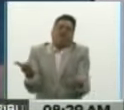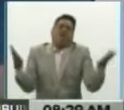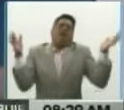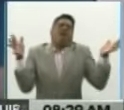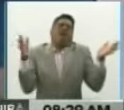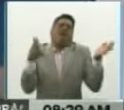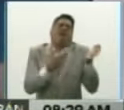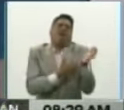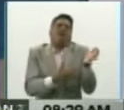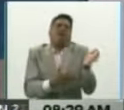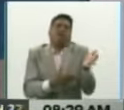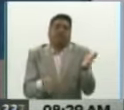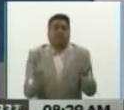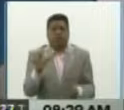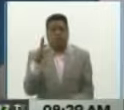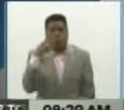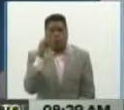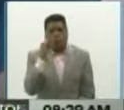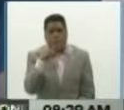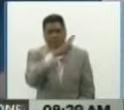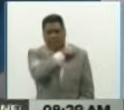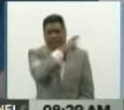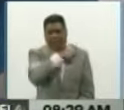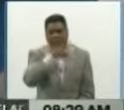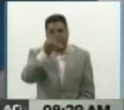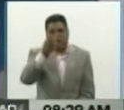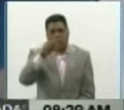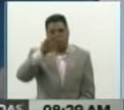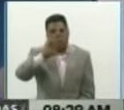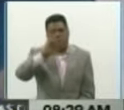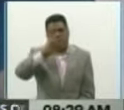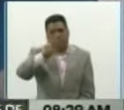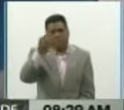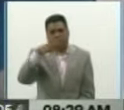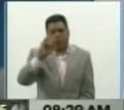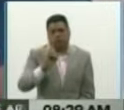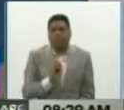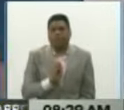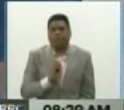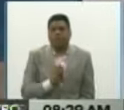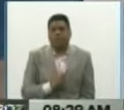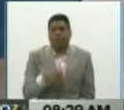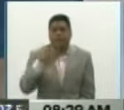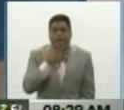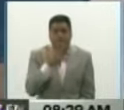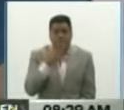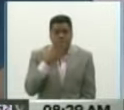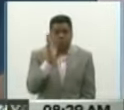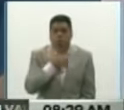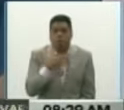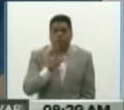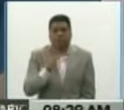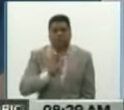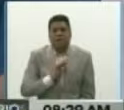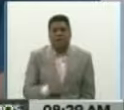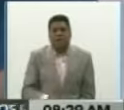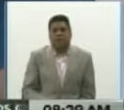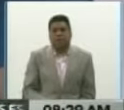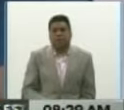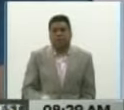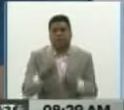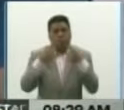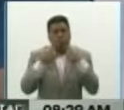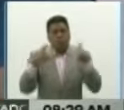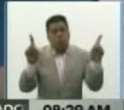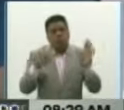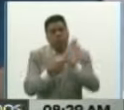todo a defender la empresa. Pero realmente la realidad interna es otra, las desmejoras que nosotros vivimos como trabajadores son otras, son públicas y